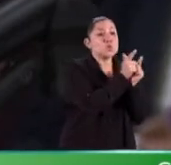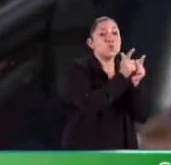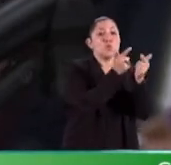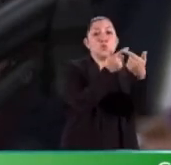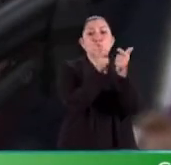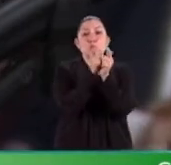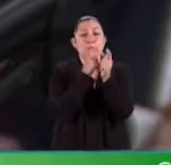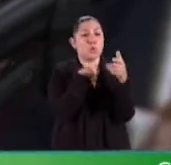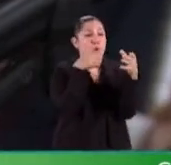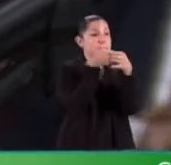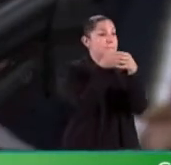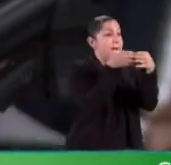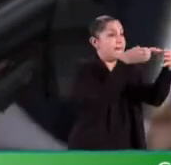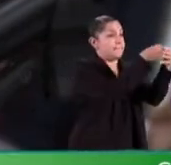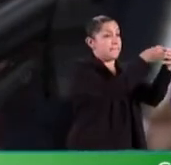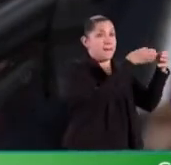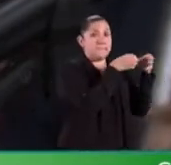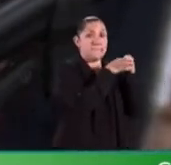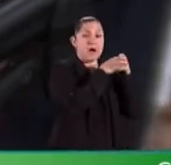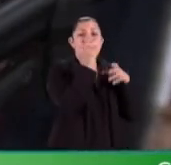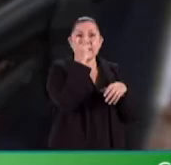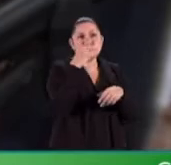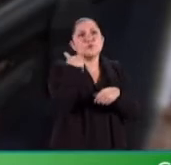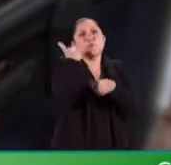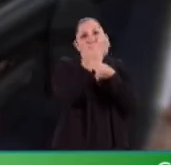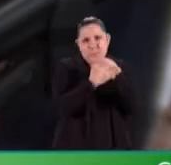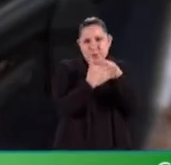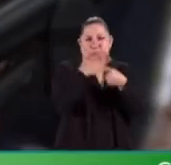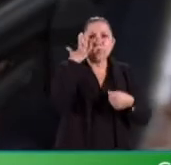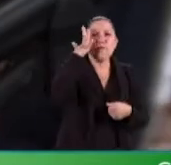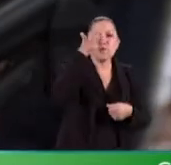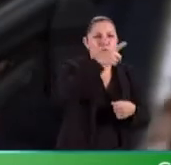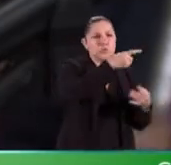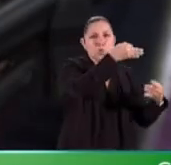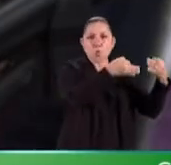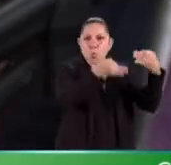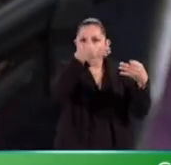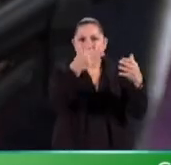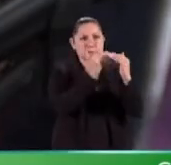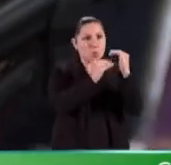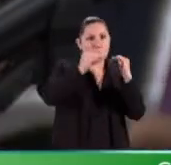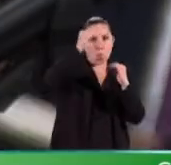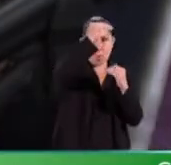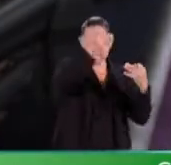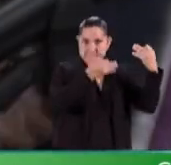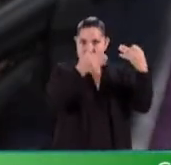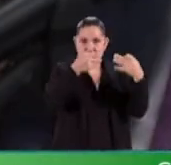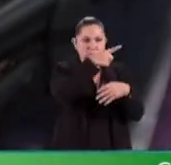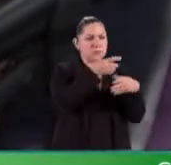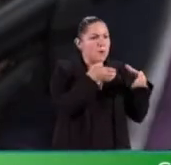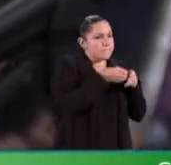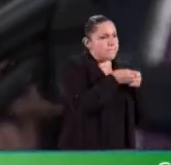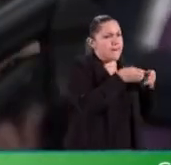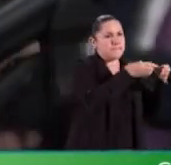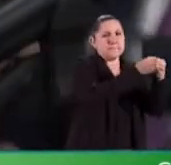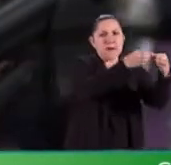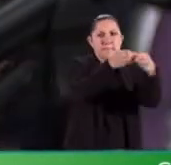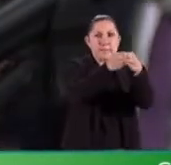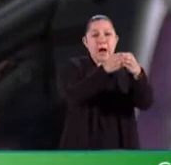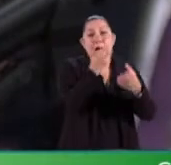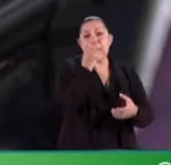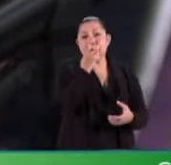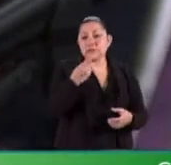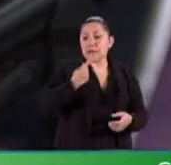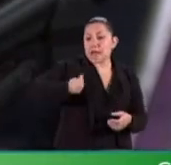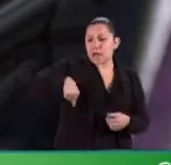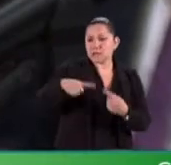a generar un mercado de jueces y magistrados, es decir, la operación política para colocar candidatos en las